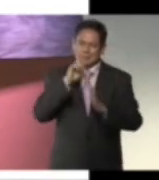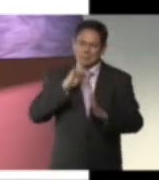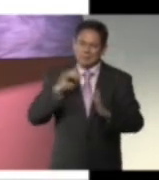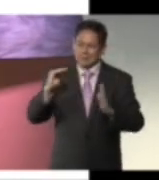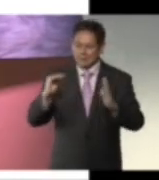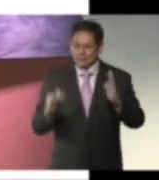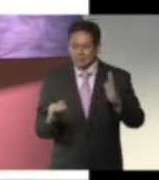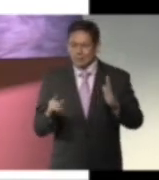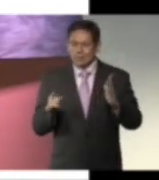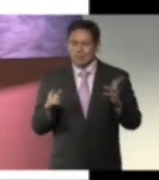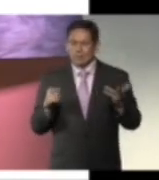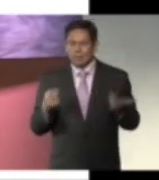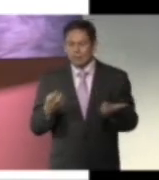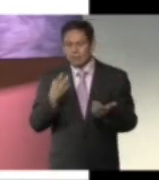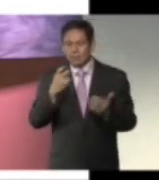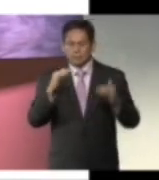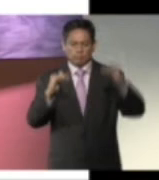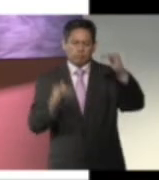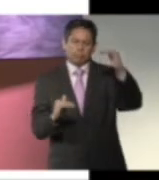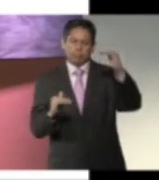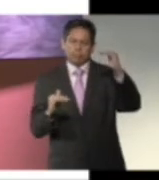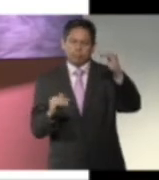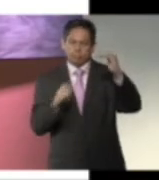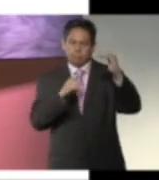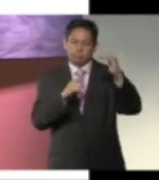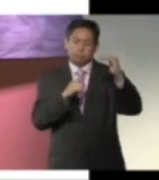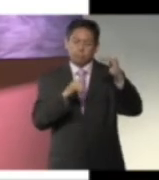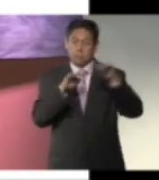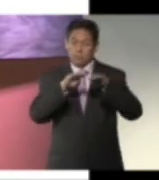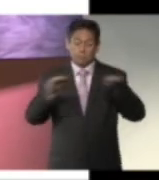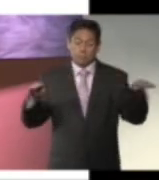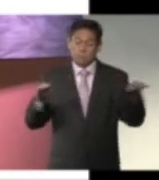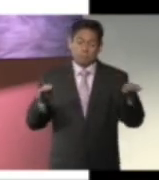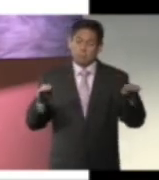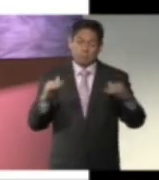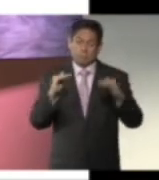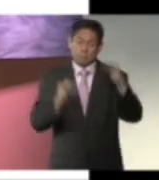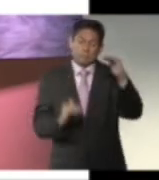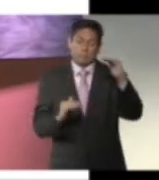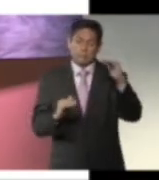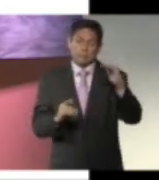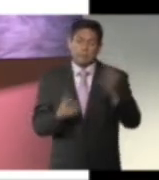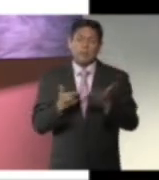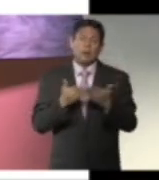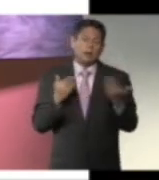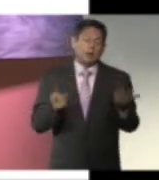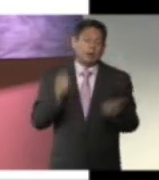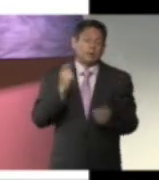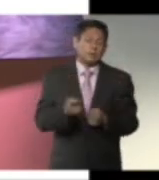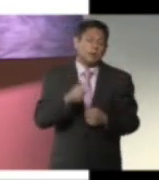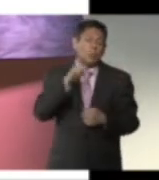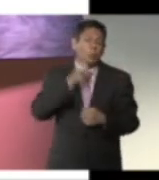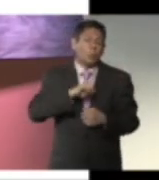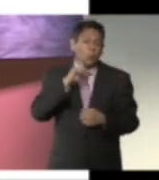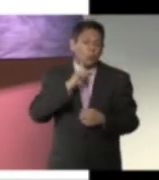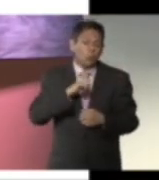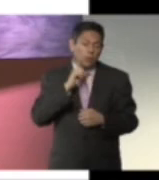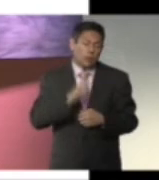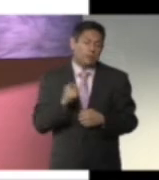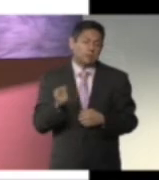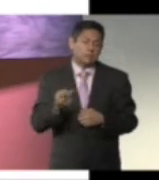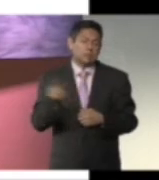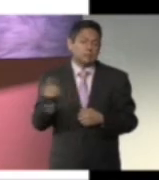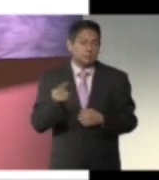hay una gran ventaja en esa diferencial, en esa desigualdad, en esa brecha, que es que las mujeres ahora somos las que dinamizamos el mercado